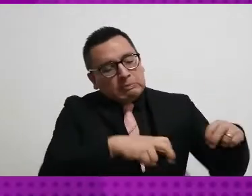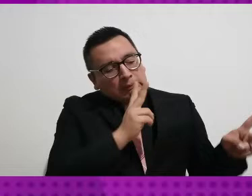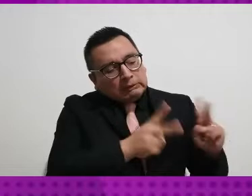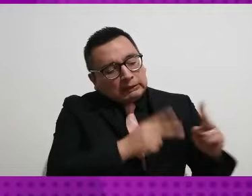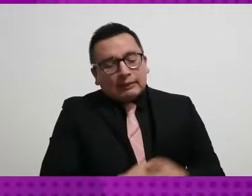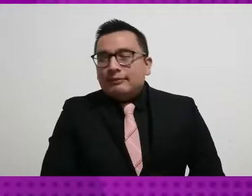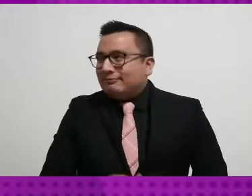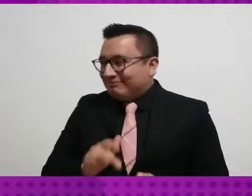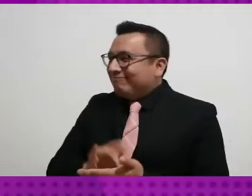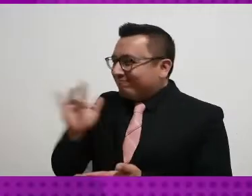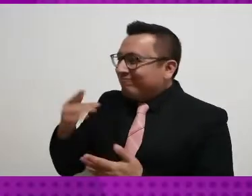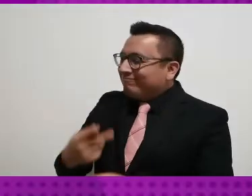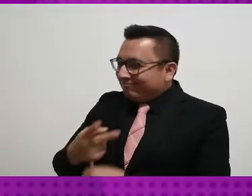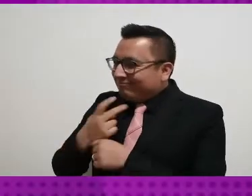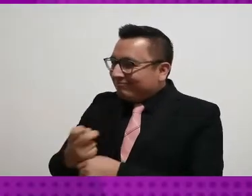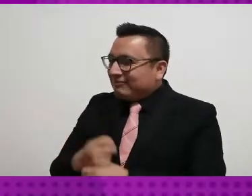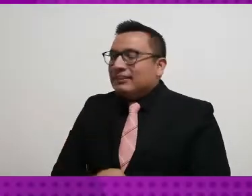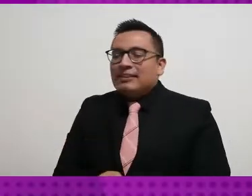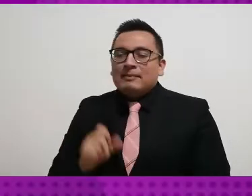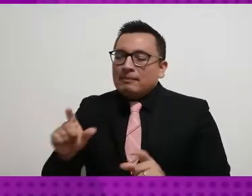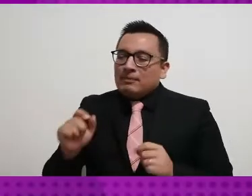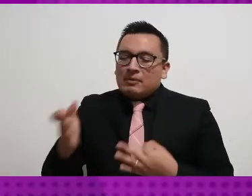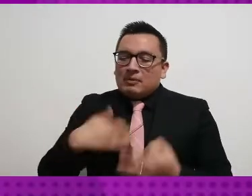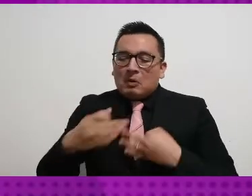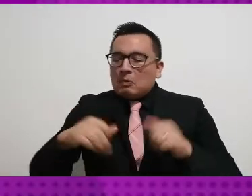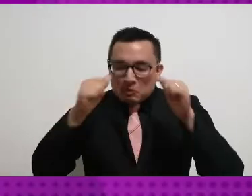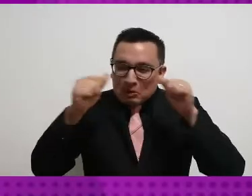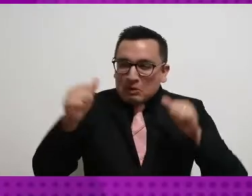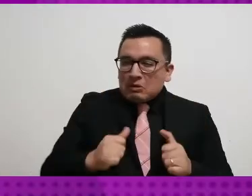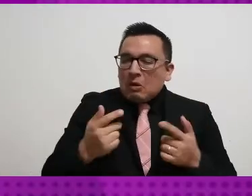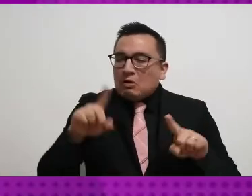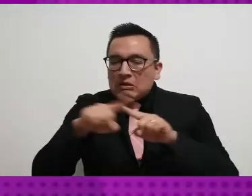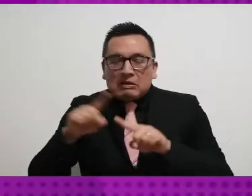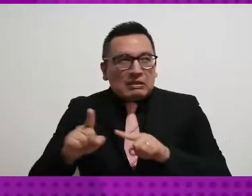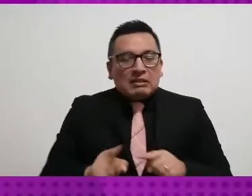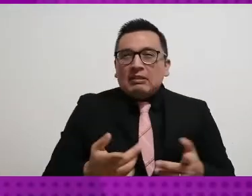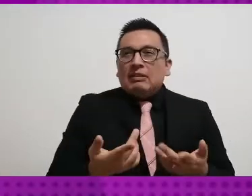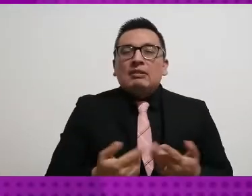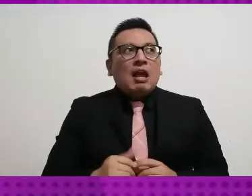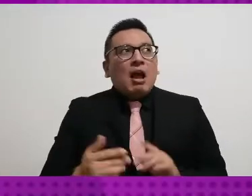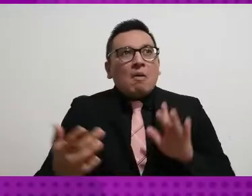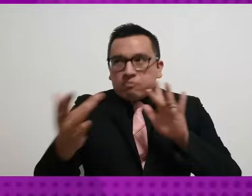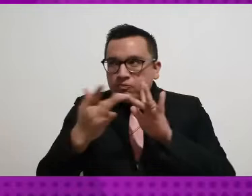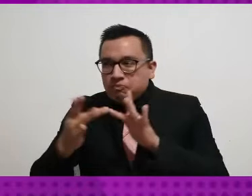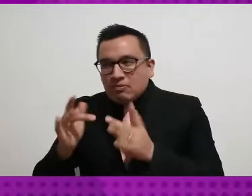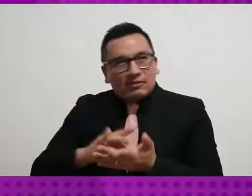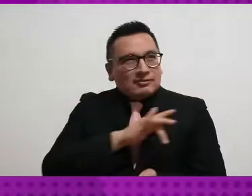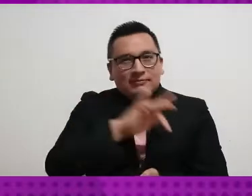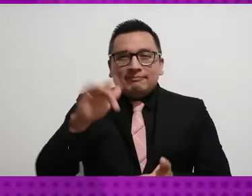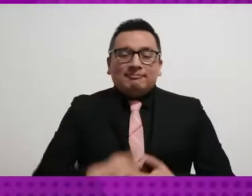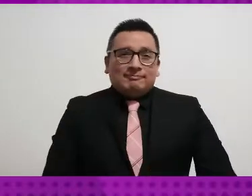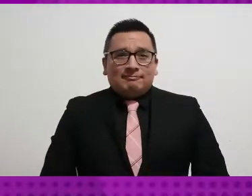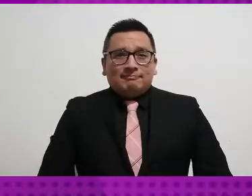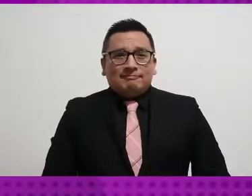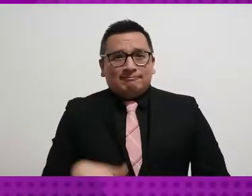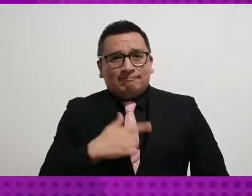aquí con nosotros en La Urna. Muchísimas gracias por la invitación y muchísimas gracias a todos los que nos ven y nos escuchan desde las diferentes plataformas del Instituto Electoral de Coahuila.